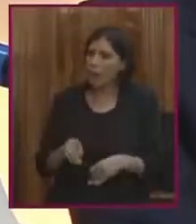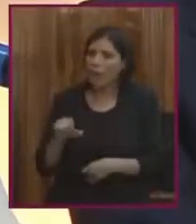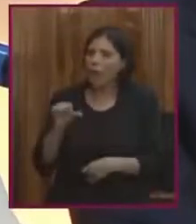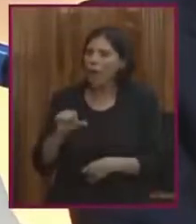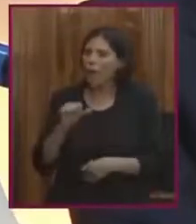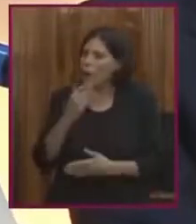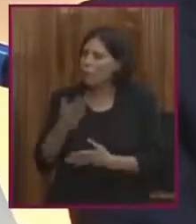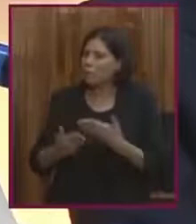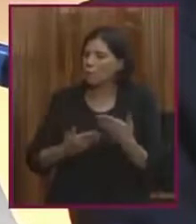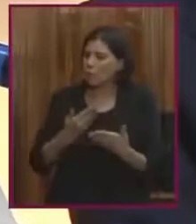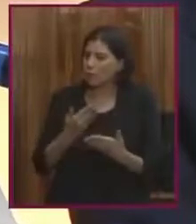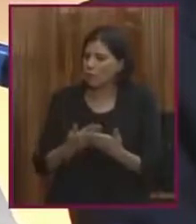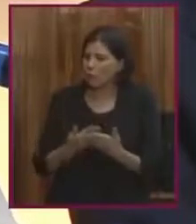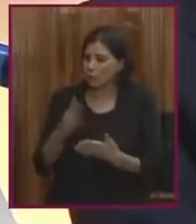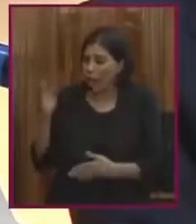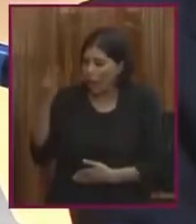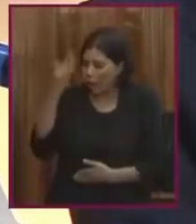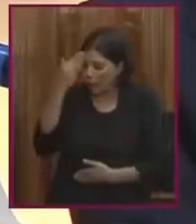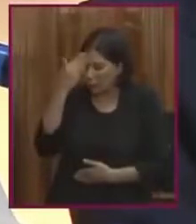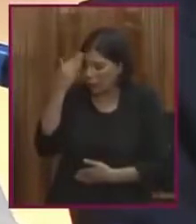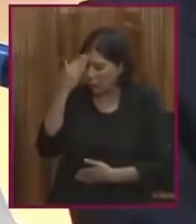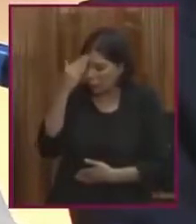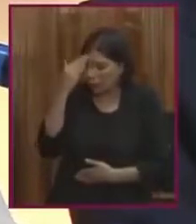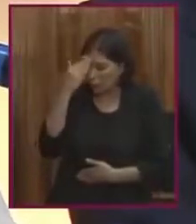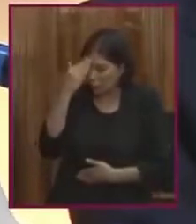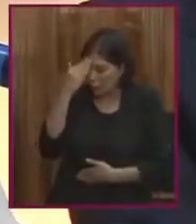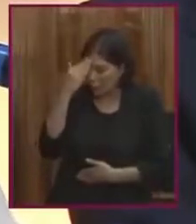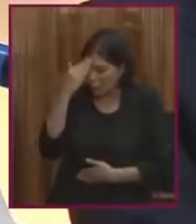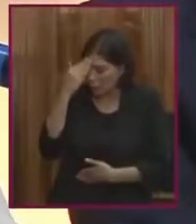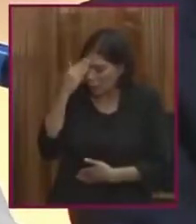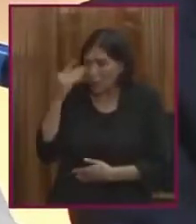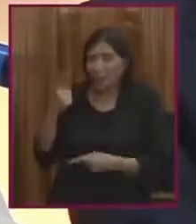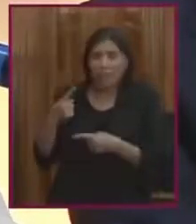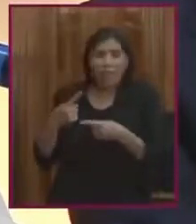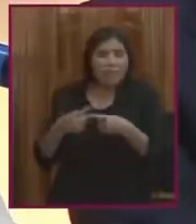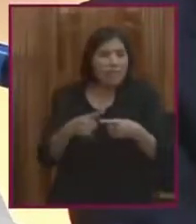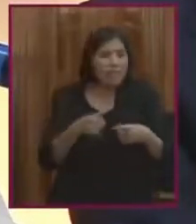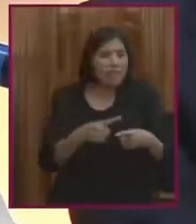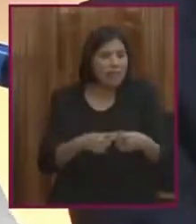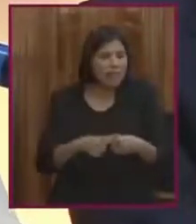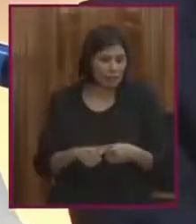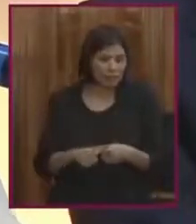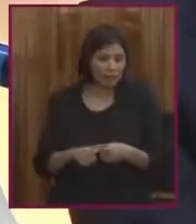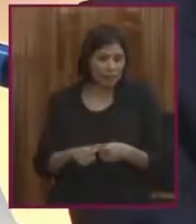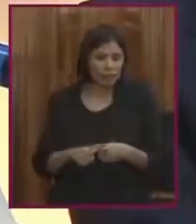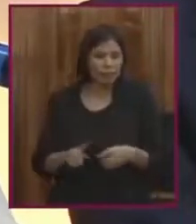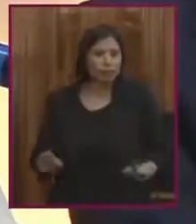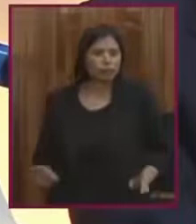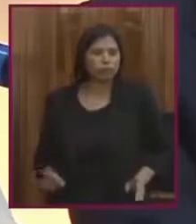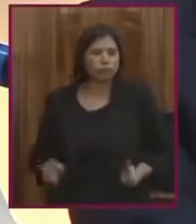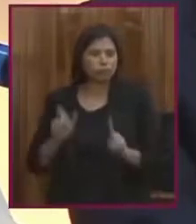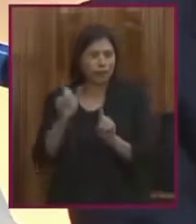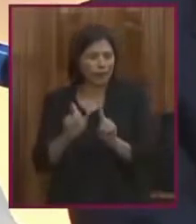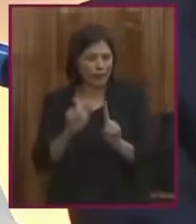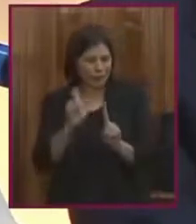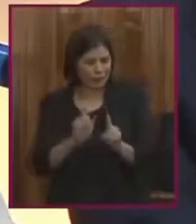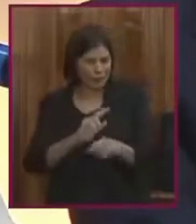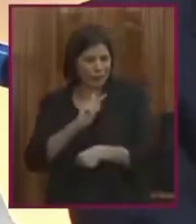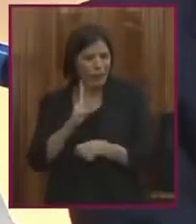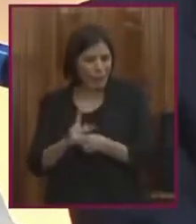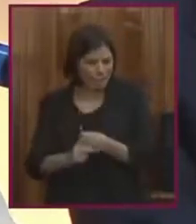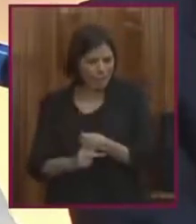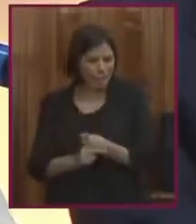es reconocernos en la diversidad que somos como país. El segundo en